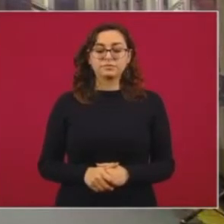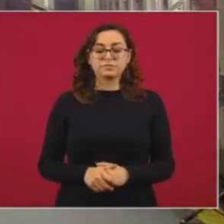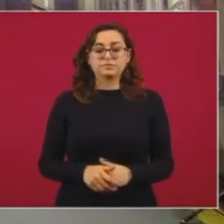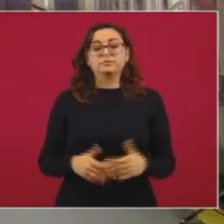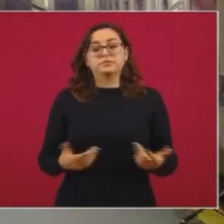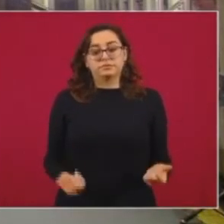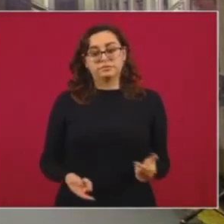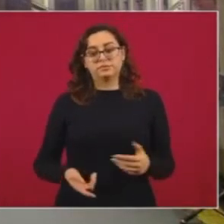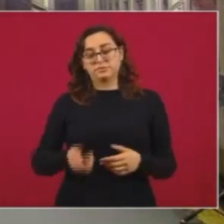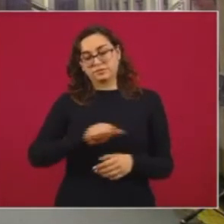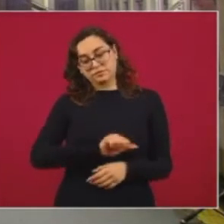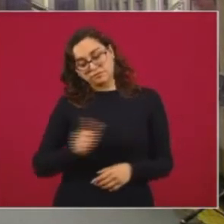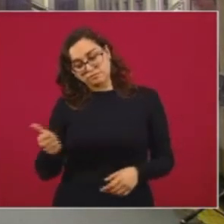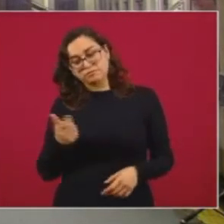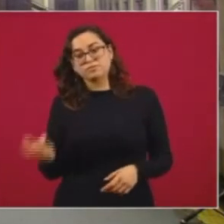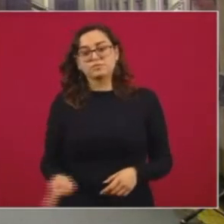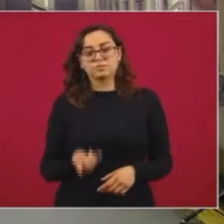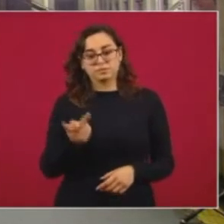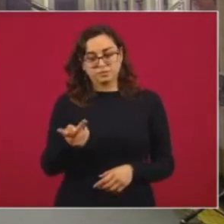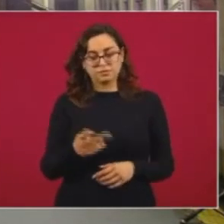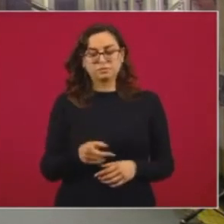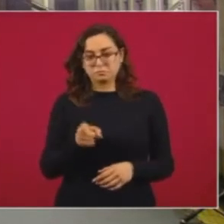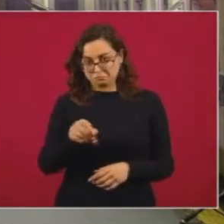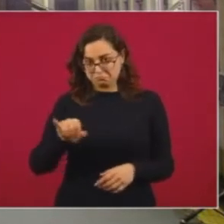es muy interesante y muy importante.